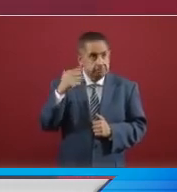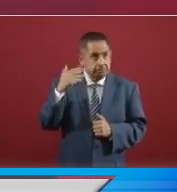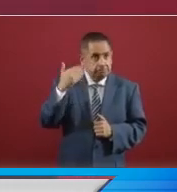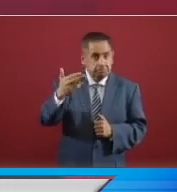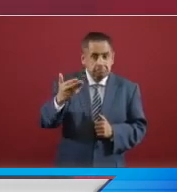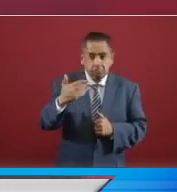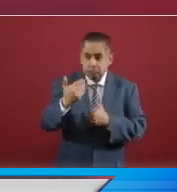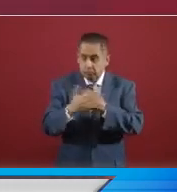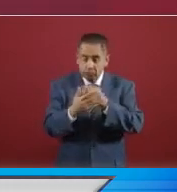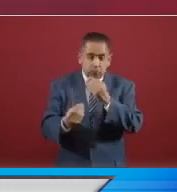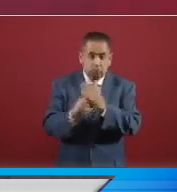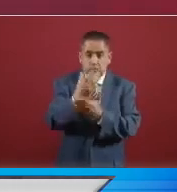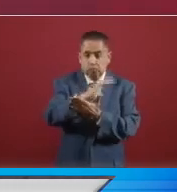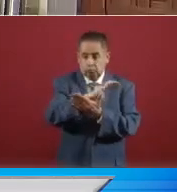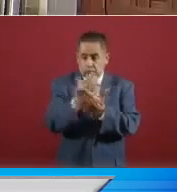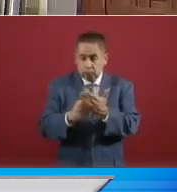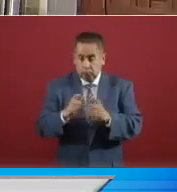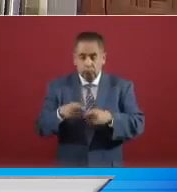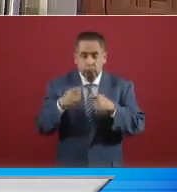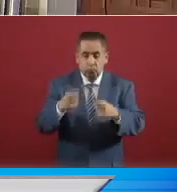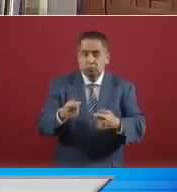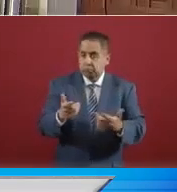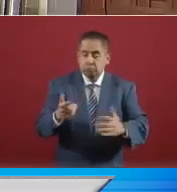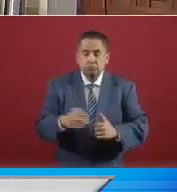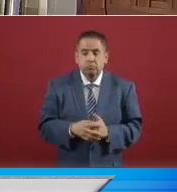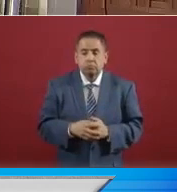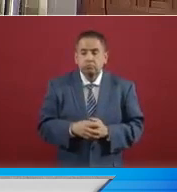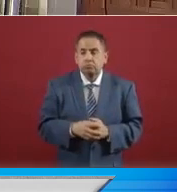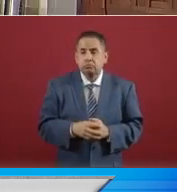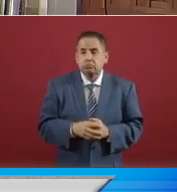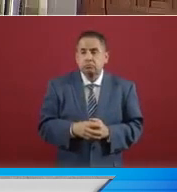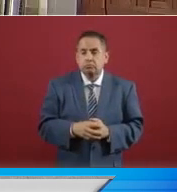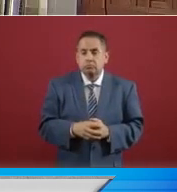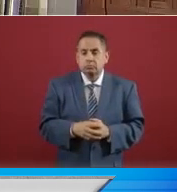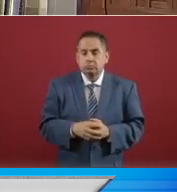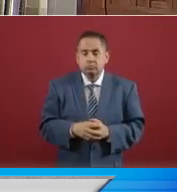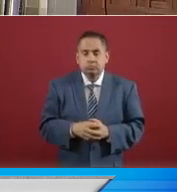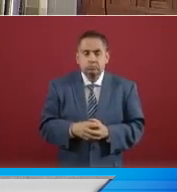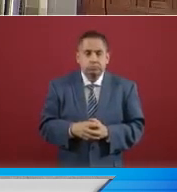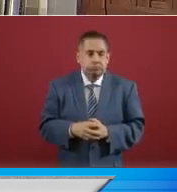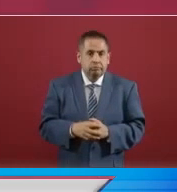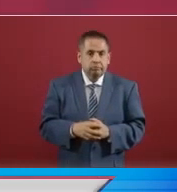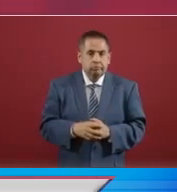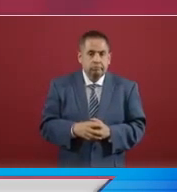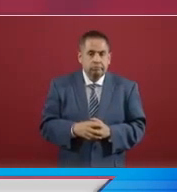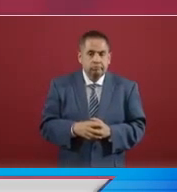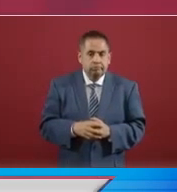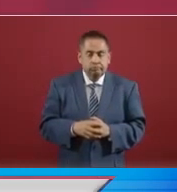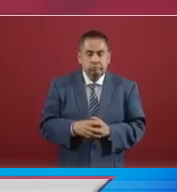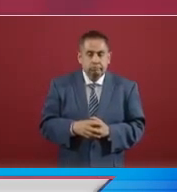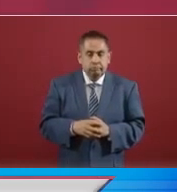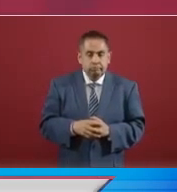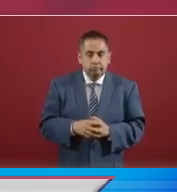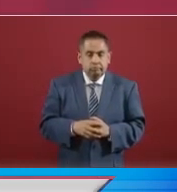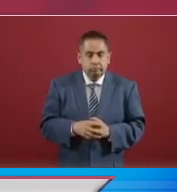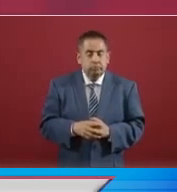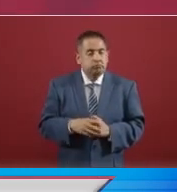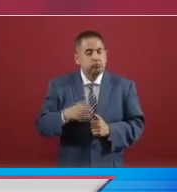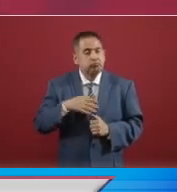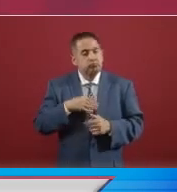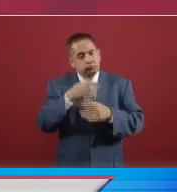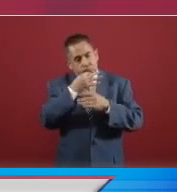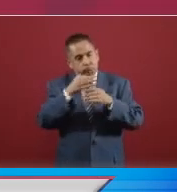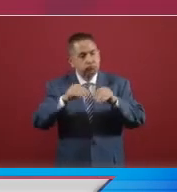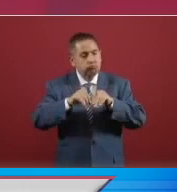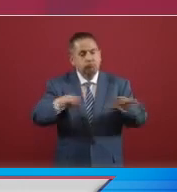López Obrador reitera que no existe ninguna influencia por este empresario ni influyentismo. Menciona que es probable que se haya colado en estos foros.